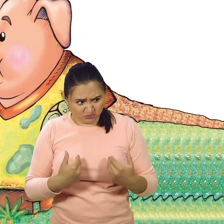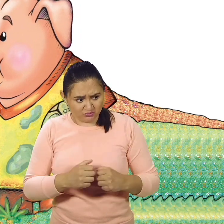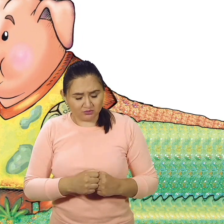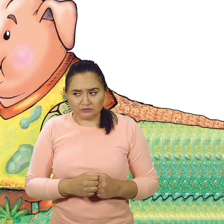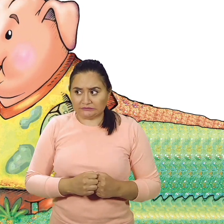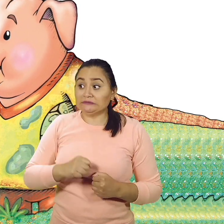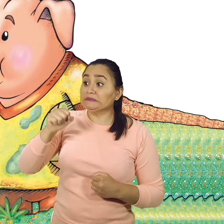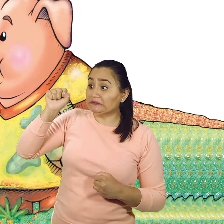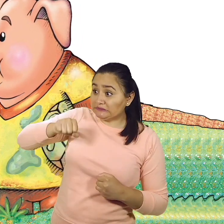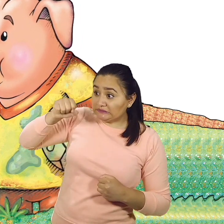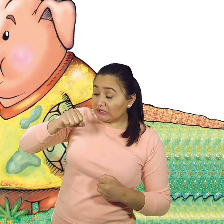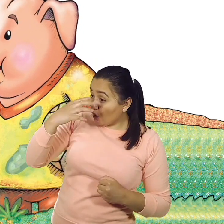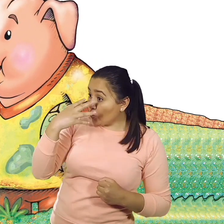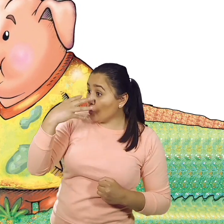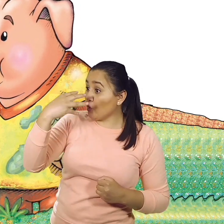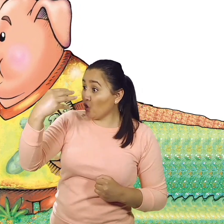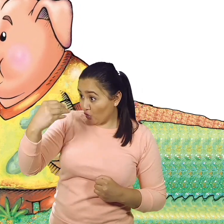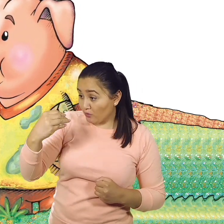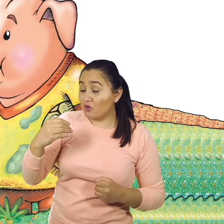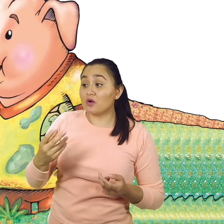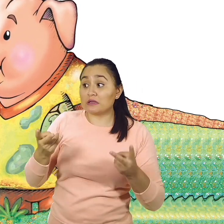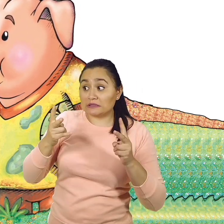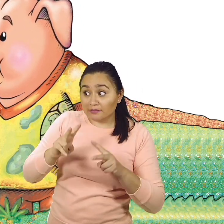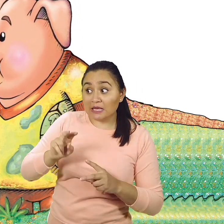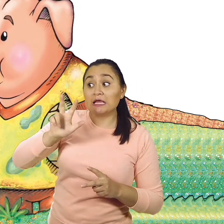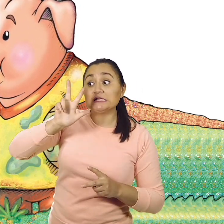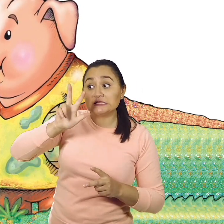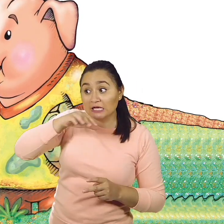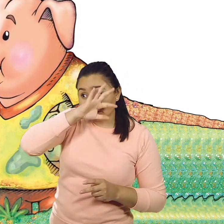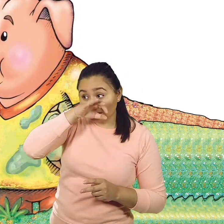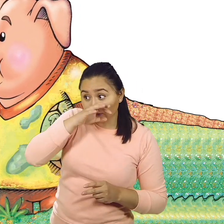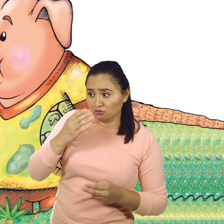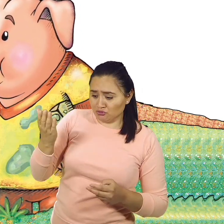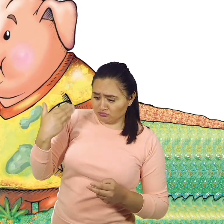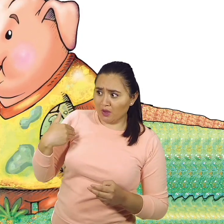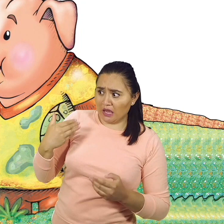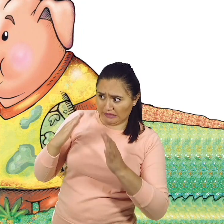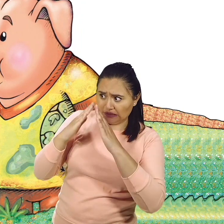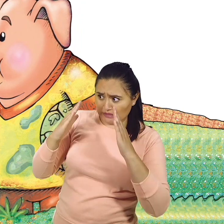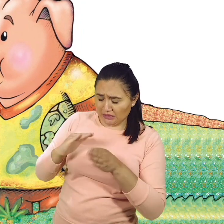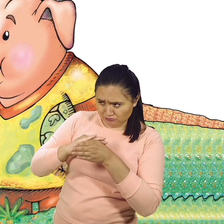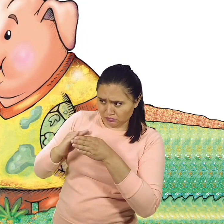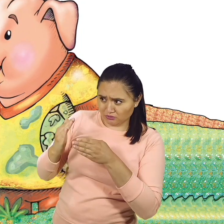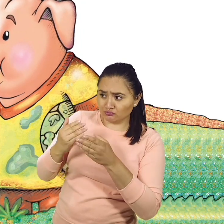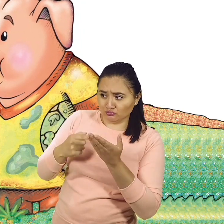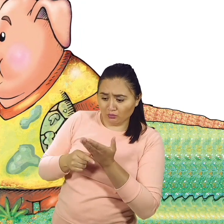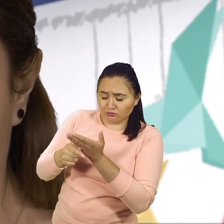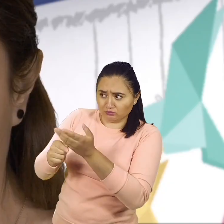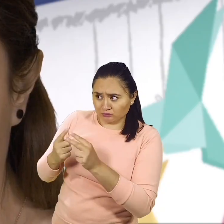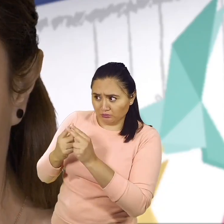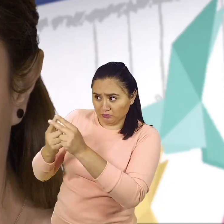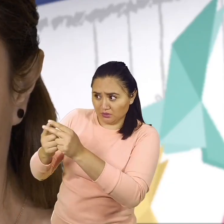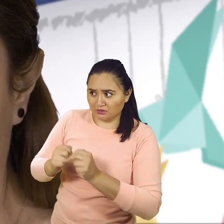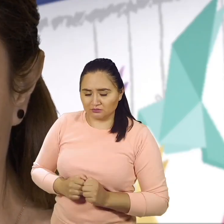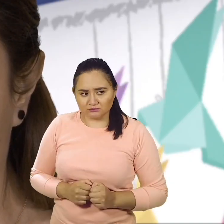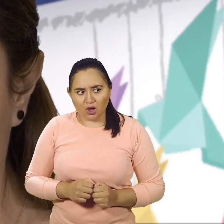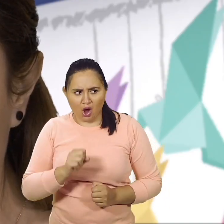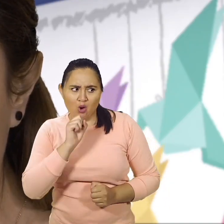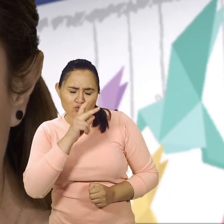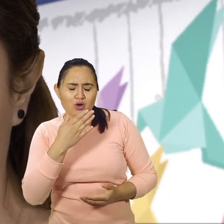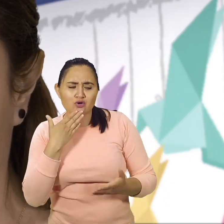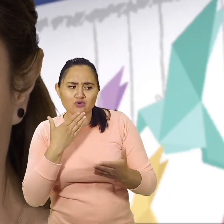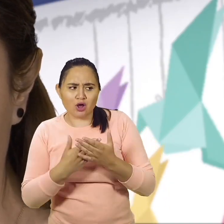chanchos?». «Sí, el de Lobo Feroz y los 3 cochinitos. Si quieres, ven a mi casa y te lo presto».